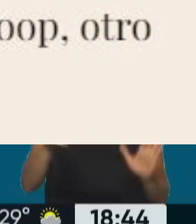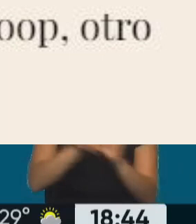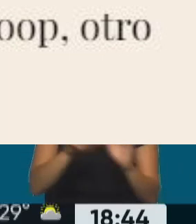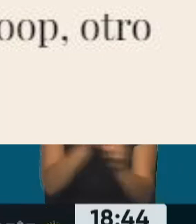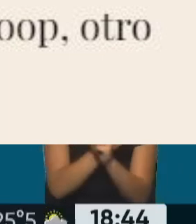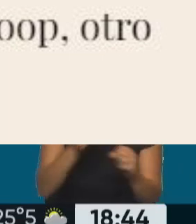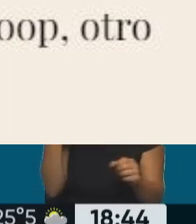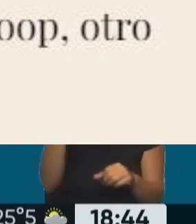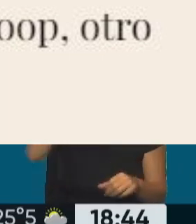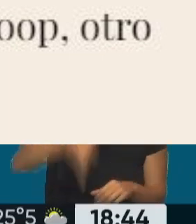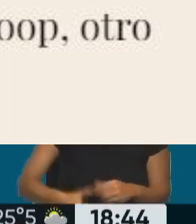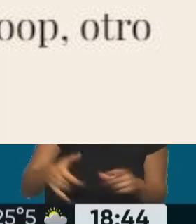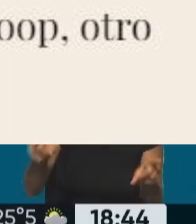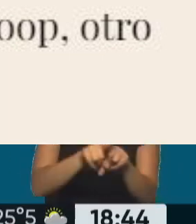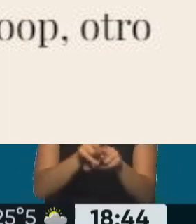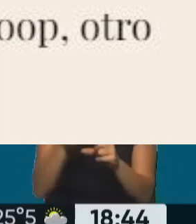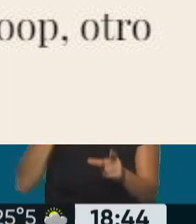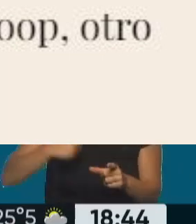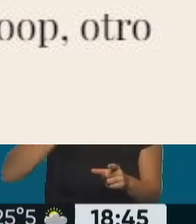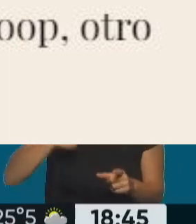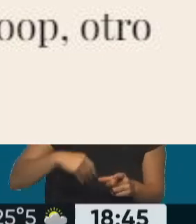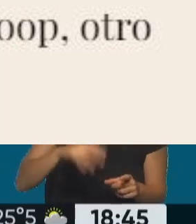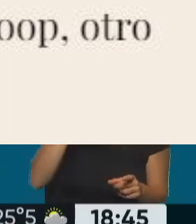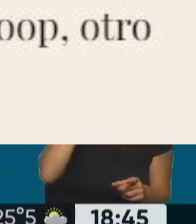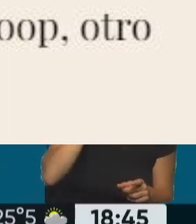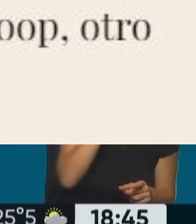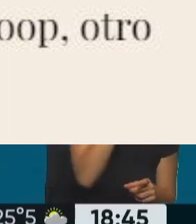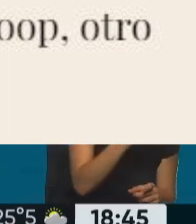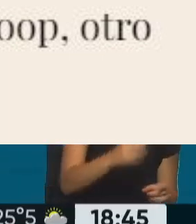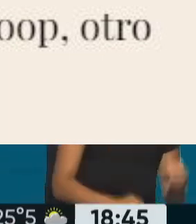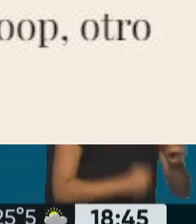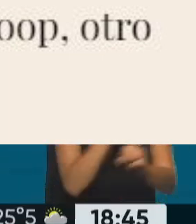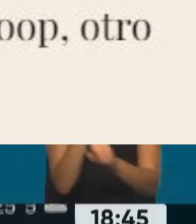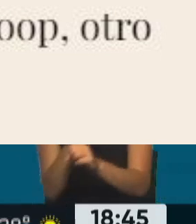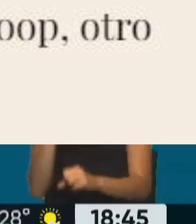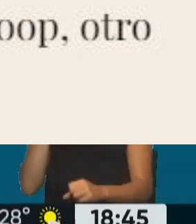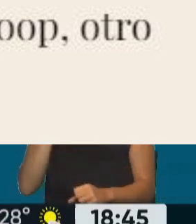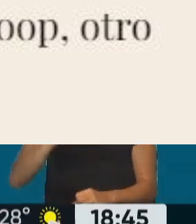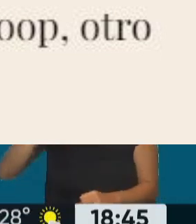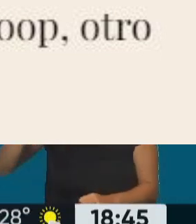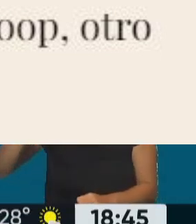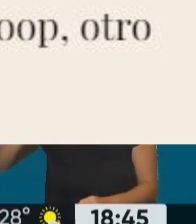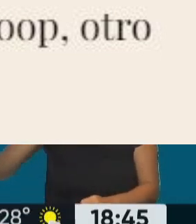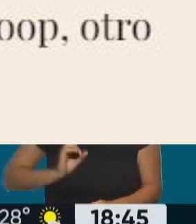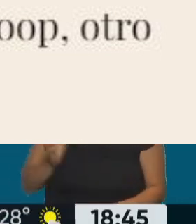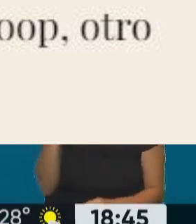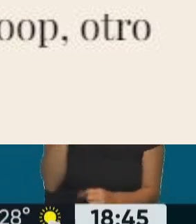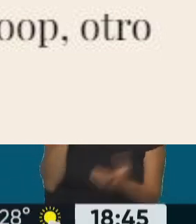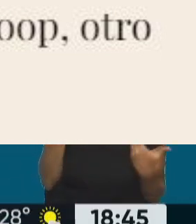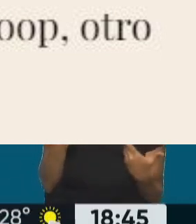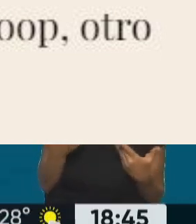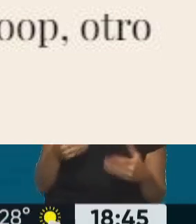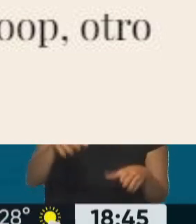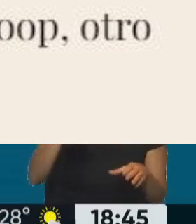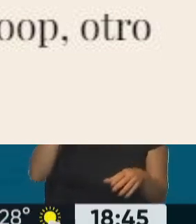otras billeteras virtuales. Los pagos QR con transferencias no acreditan fe de vida. Desde Credicop móvil o banca personal